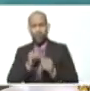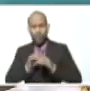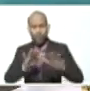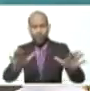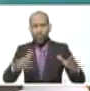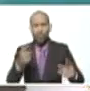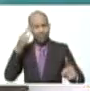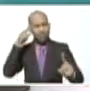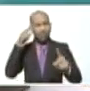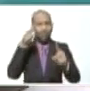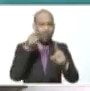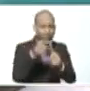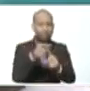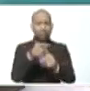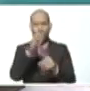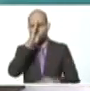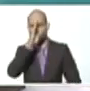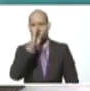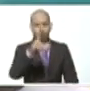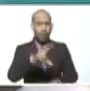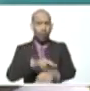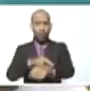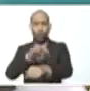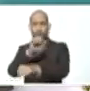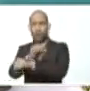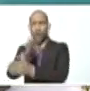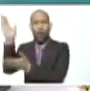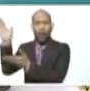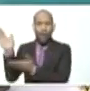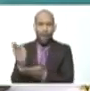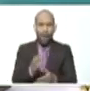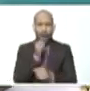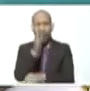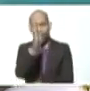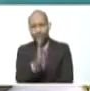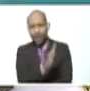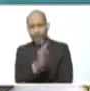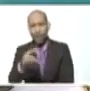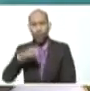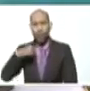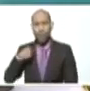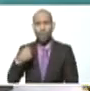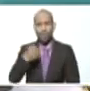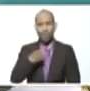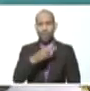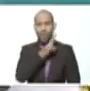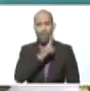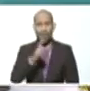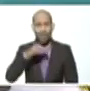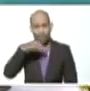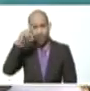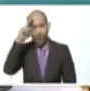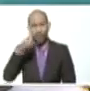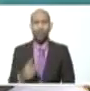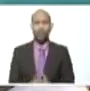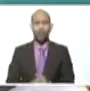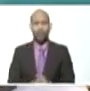al doctor José Gregorio. Vengan, benditos de mi Padre, tomen posesión del